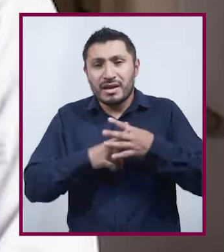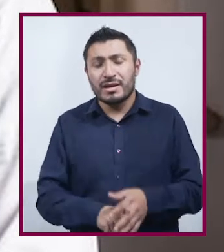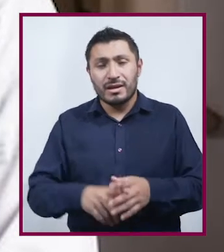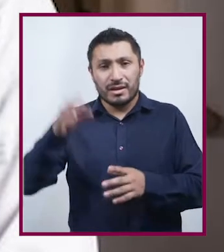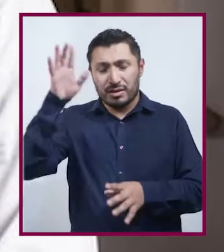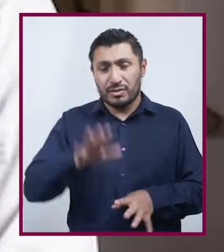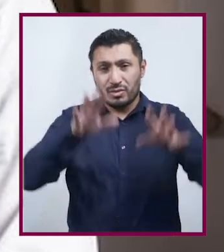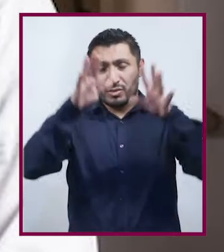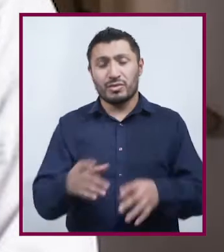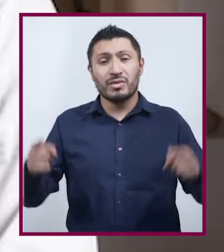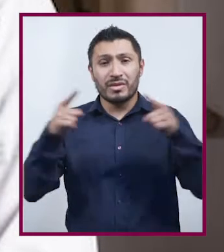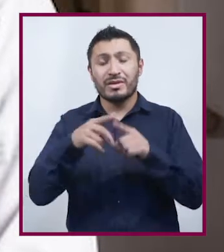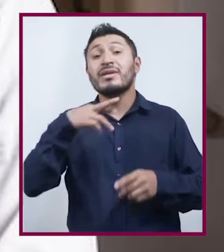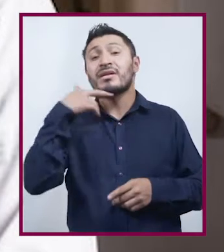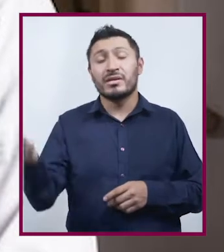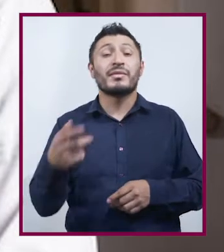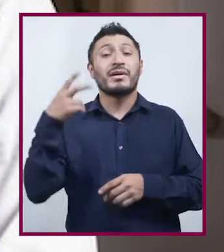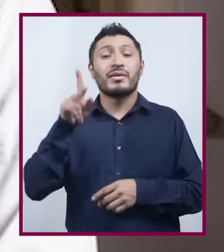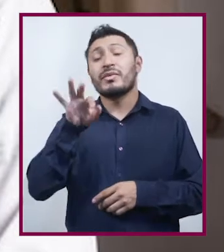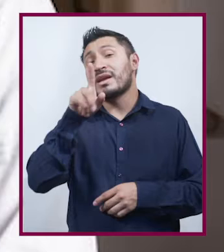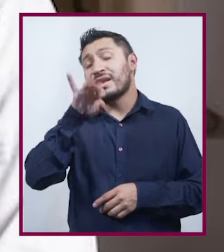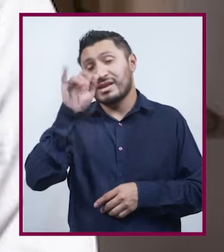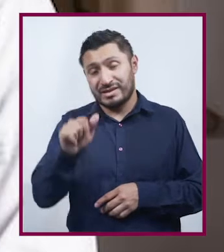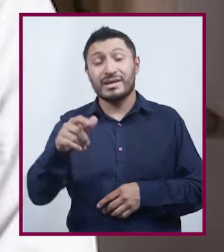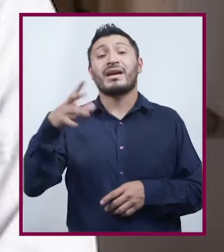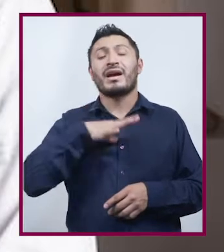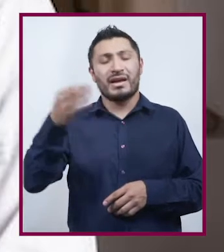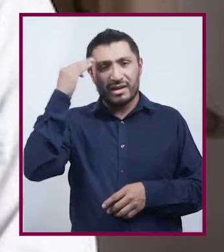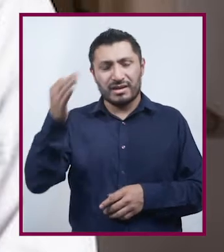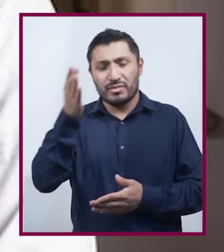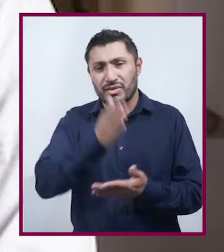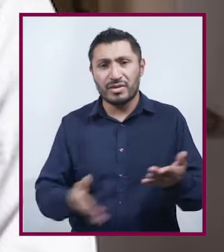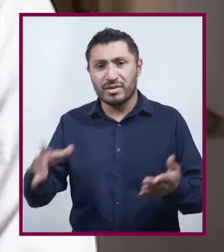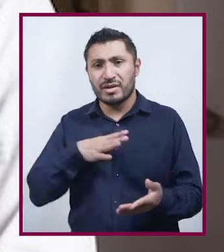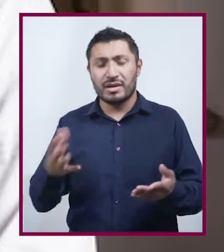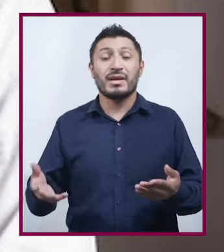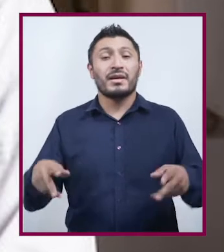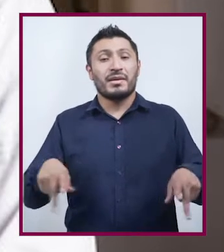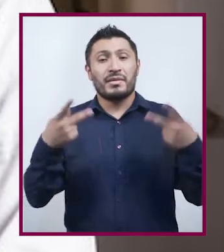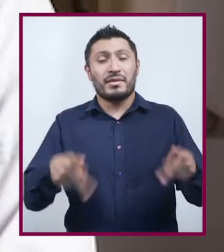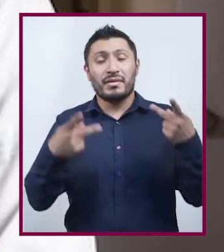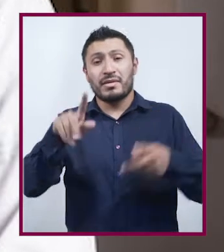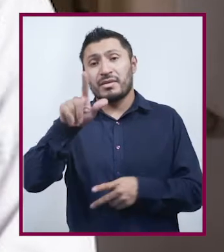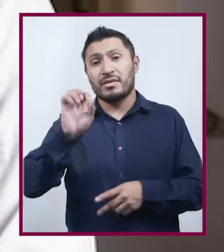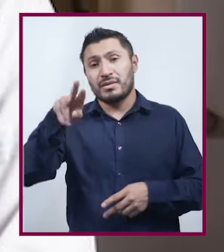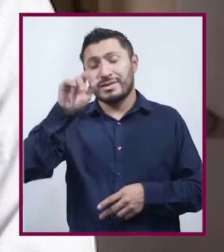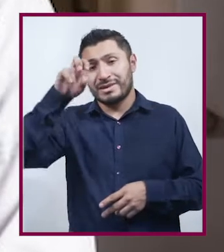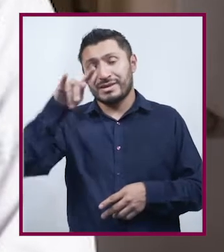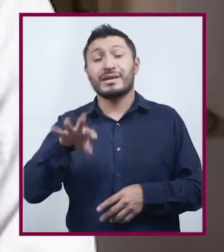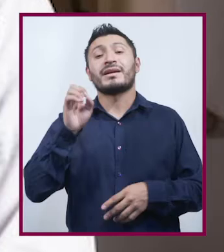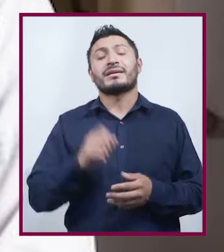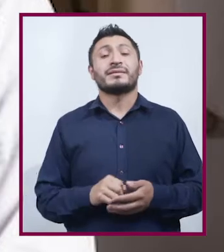de la Iglesia romana, precisamente por los venecianos, que durante la Edad Media tenían el monopolio del comercio con Levante a través